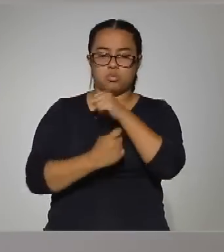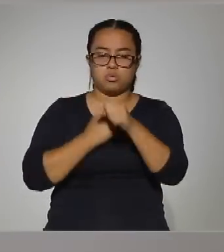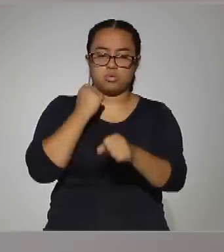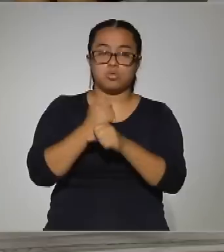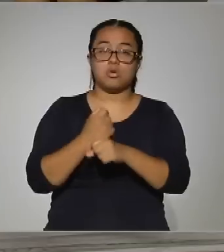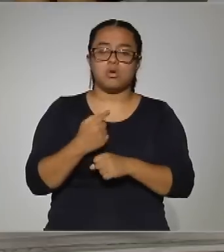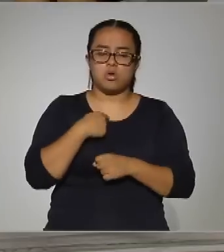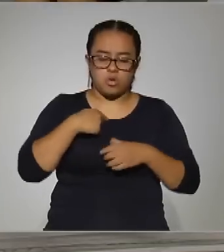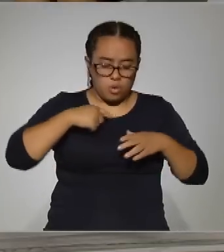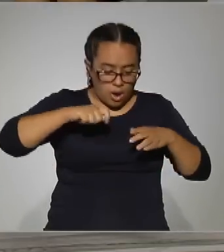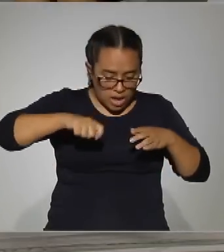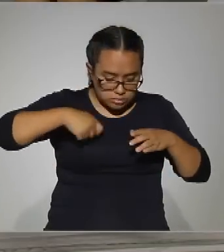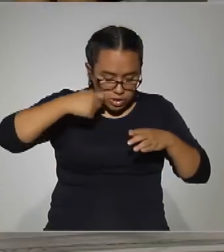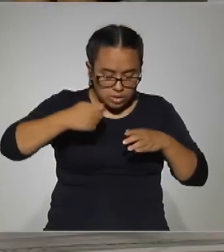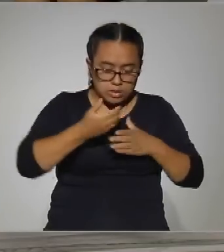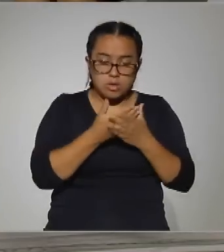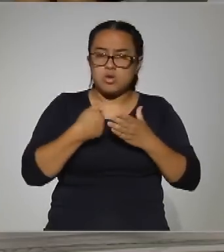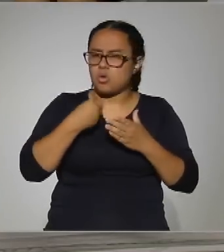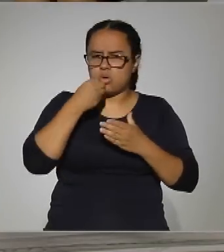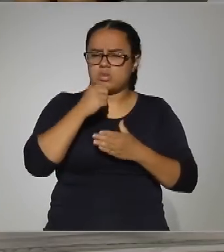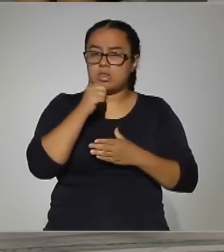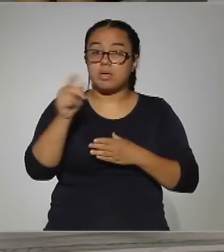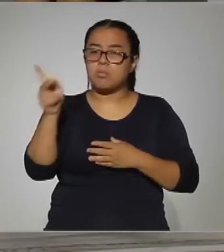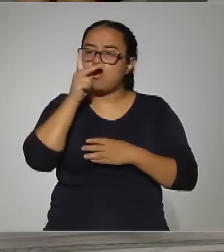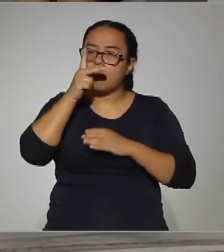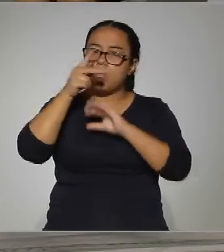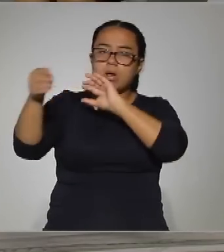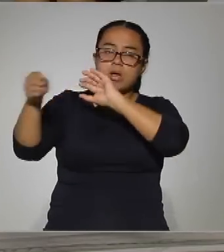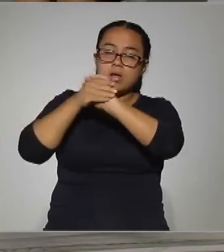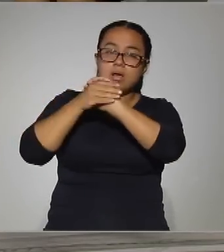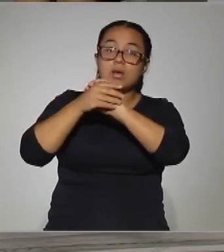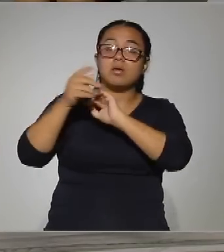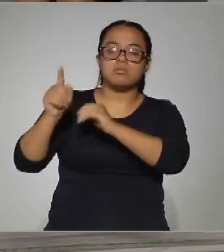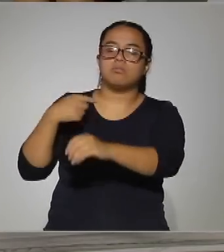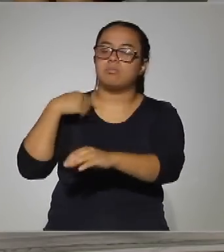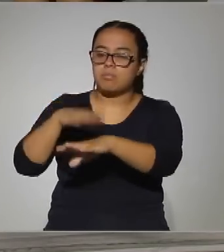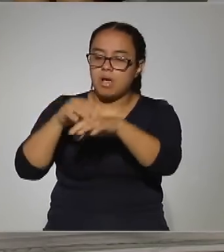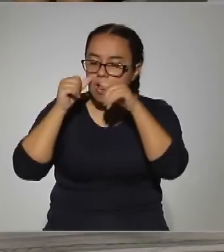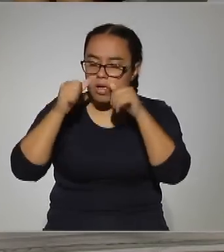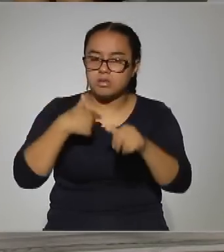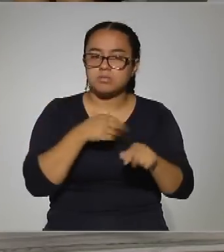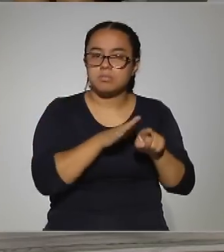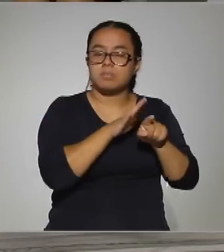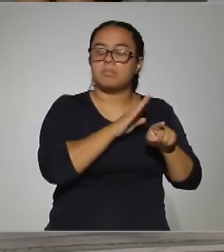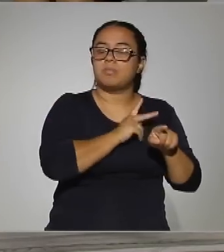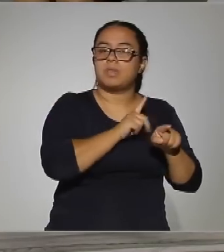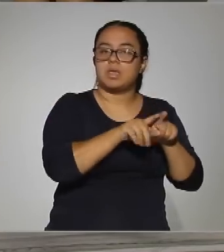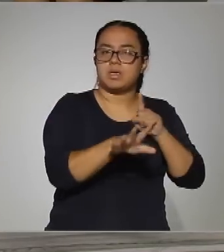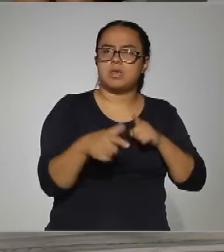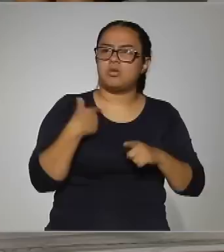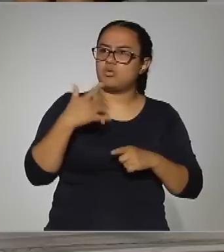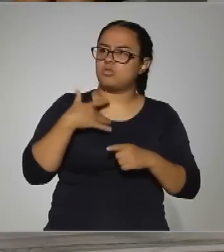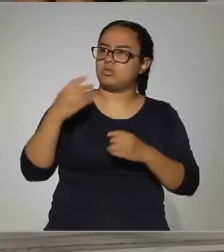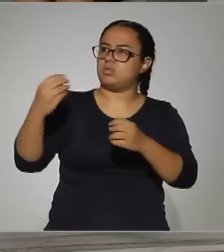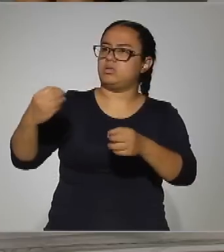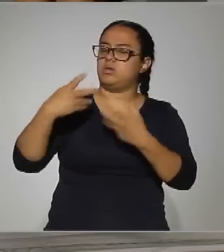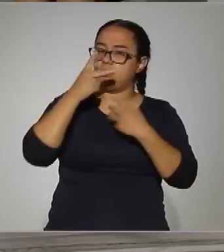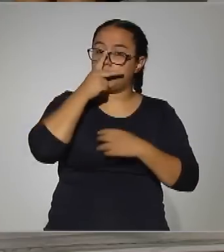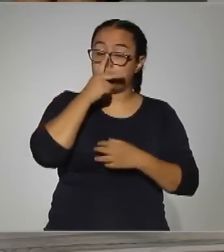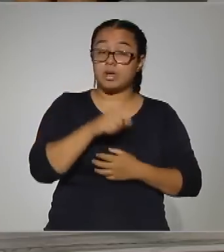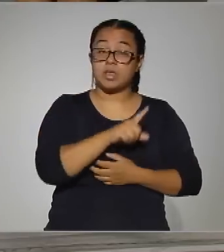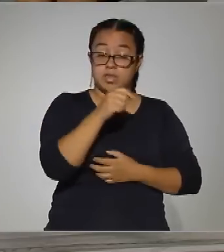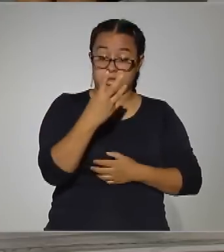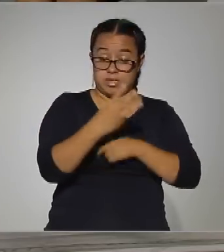Estaba comiendo sopa, aún hablaba mucho y vi que mi papá me ignoró para hacerle caso a mi hermana. Sentí el abandono de mi padre. A los 3